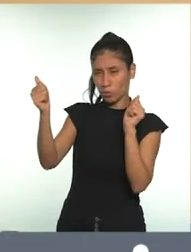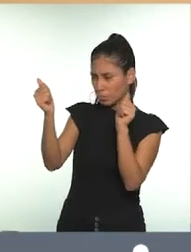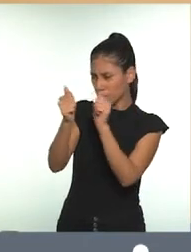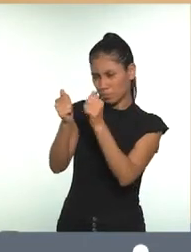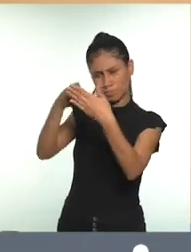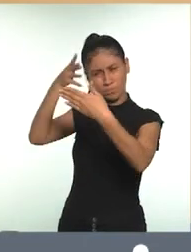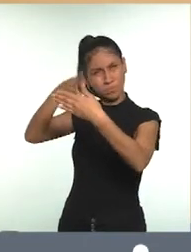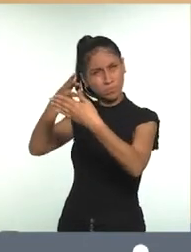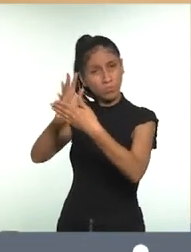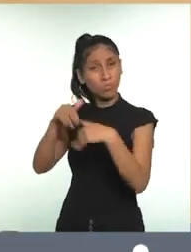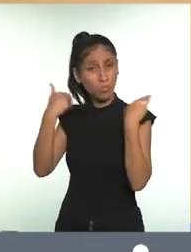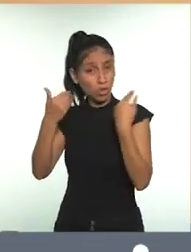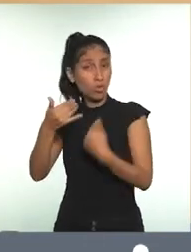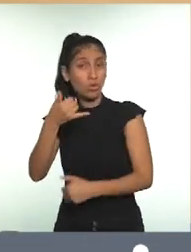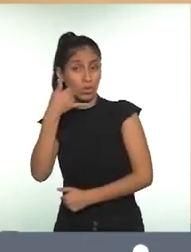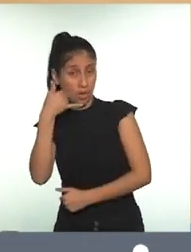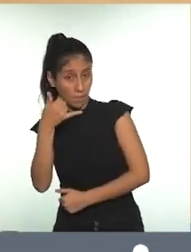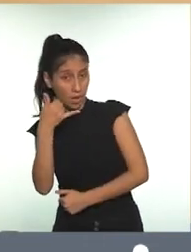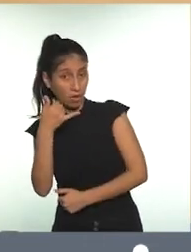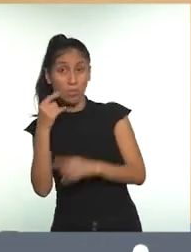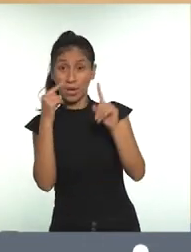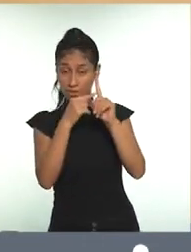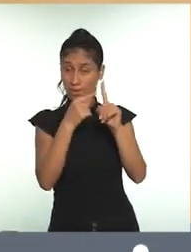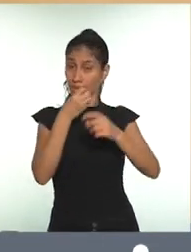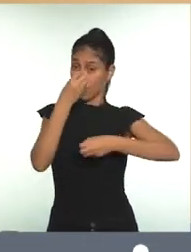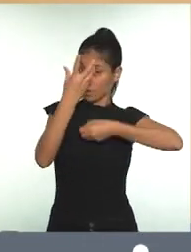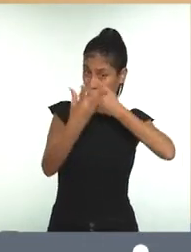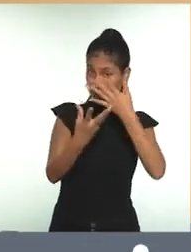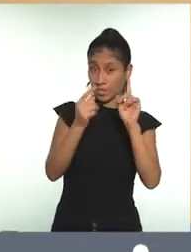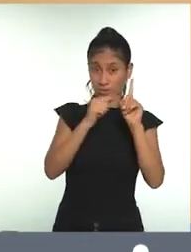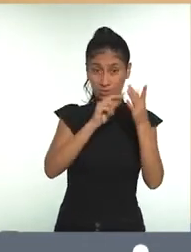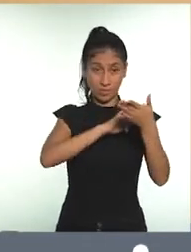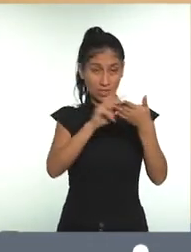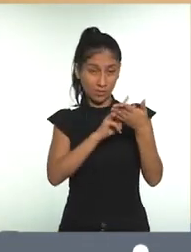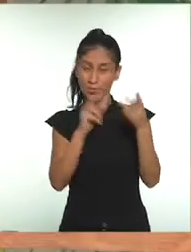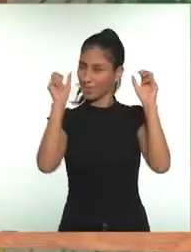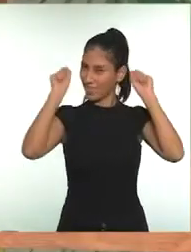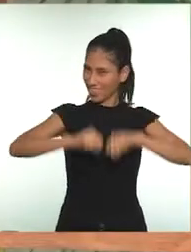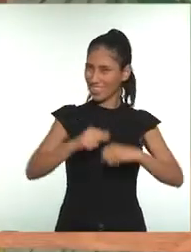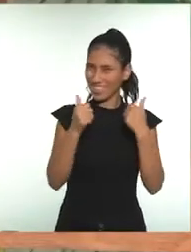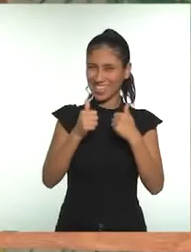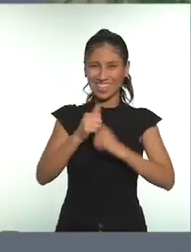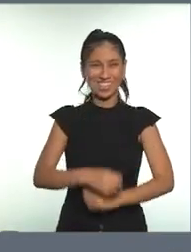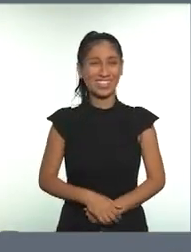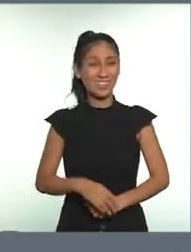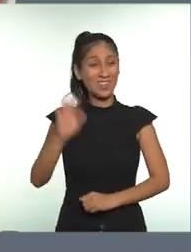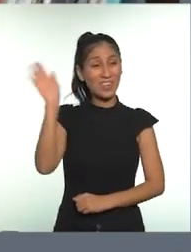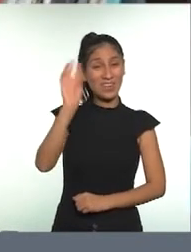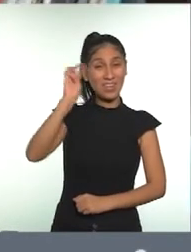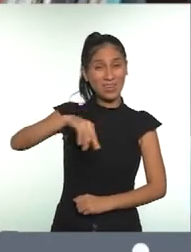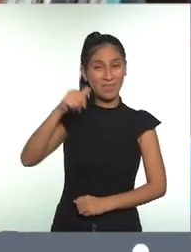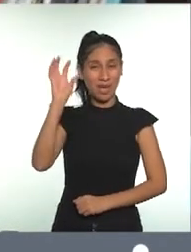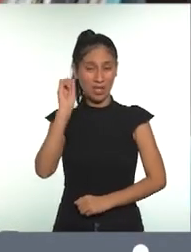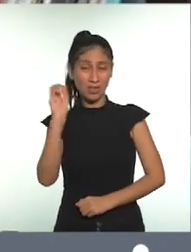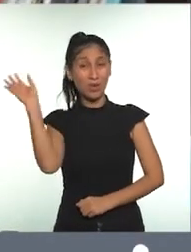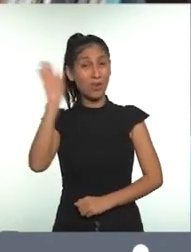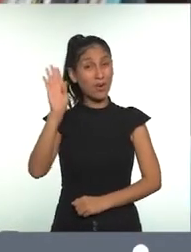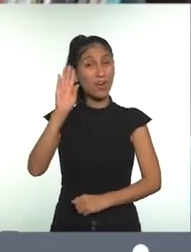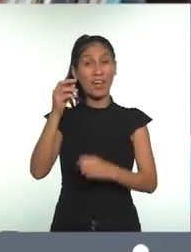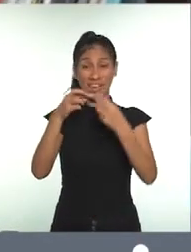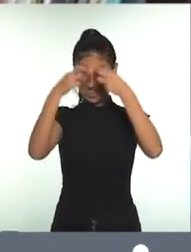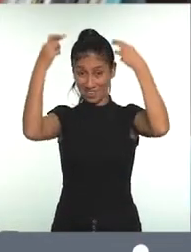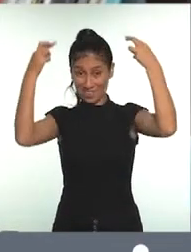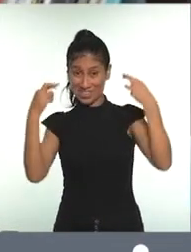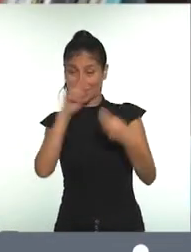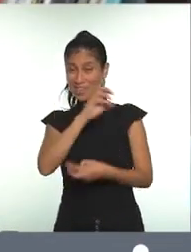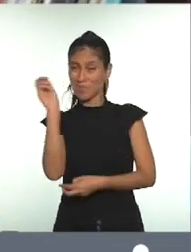doctor. Puedo llamarlo para que nos cuente sobre esta lectura. Eso sería genial. Hola Mario, hola Brigitte, hola